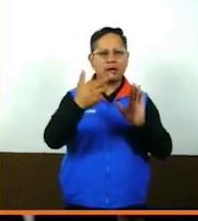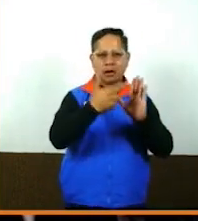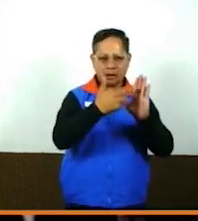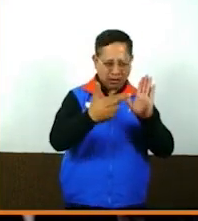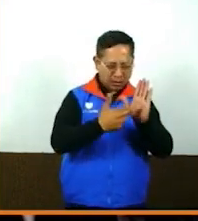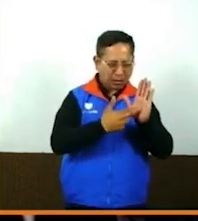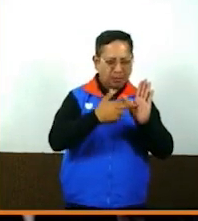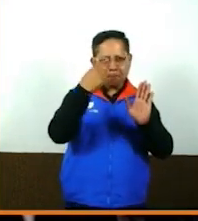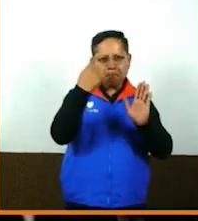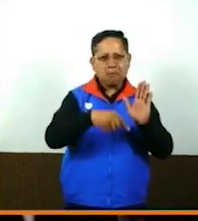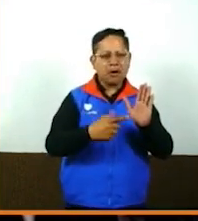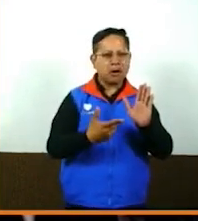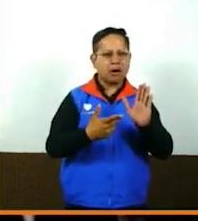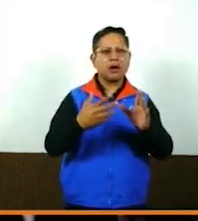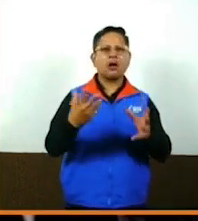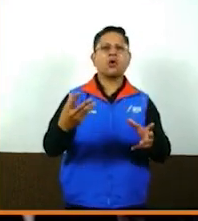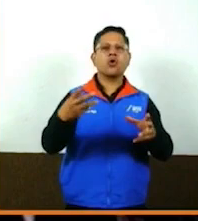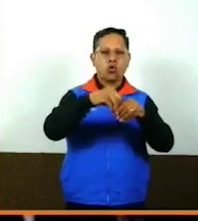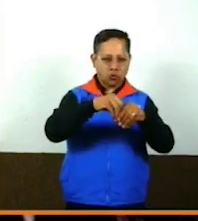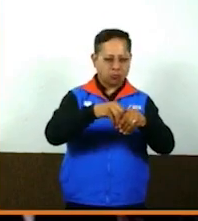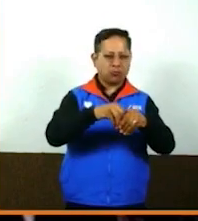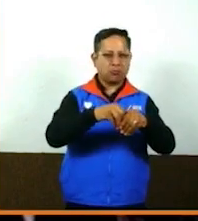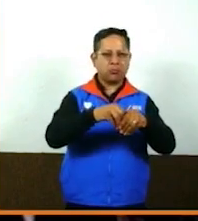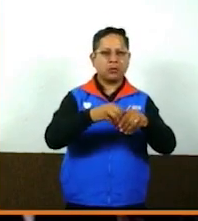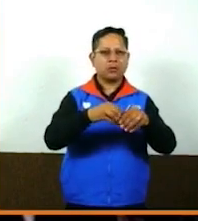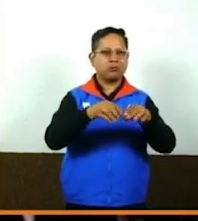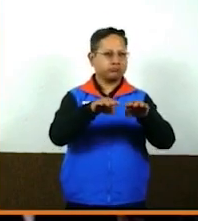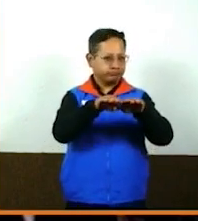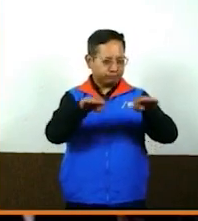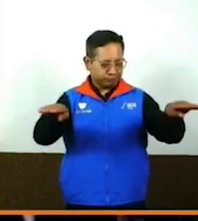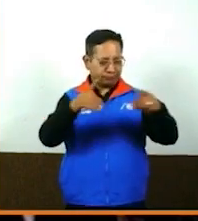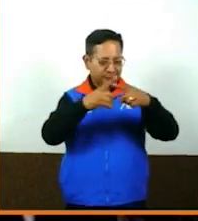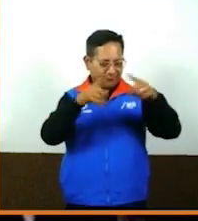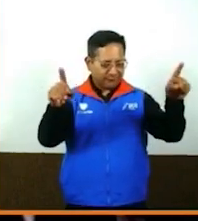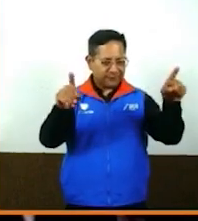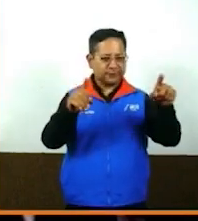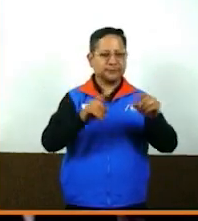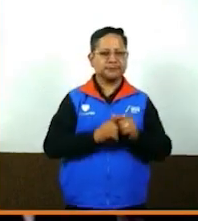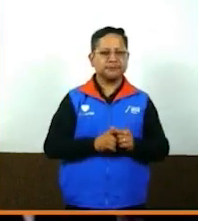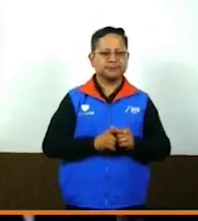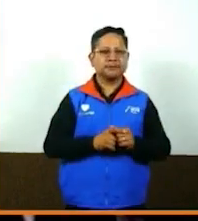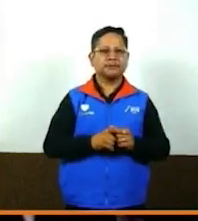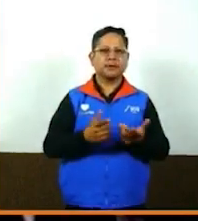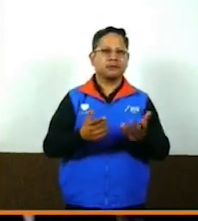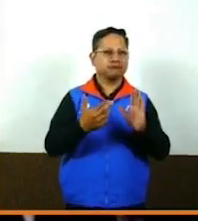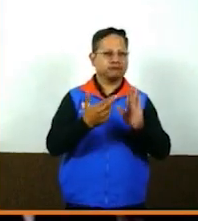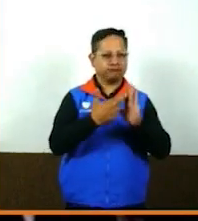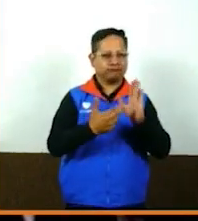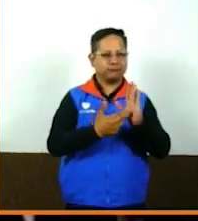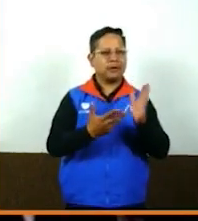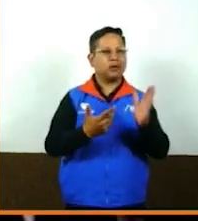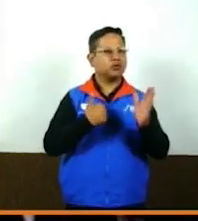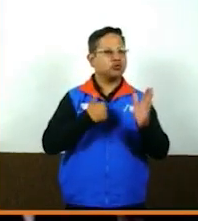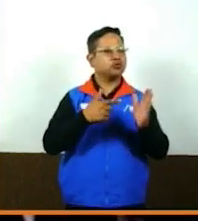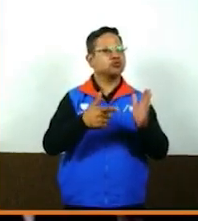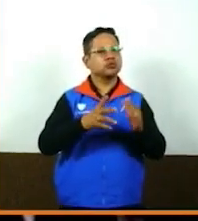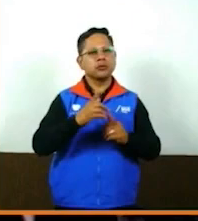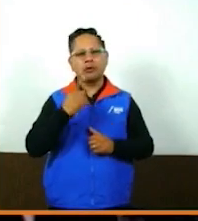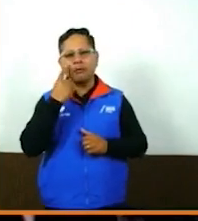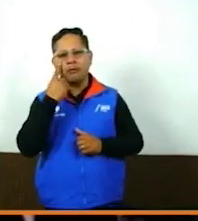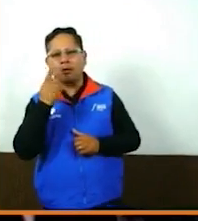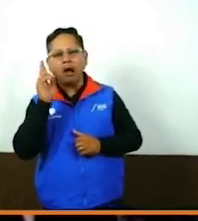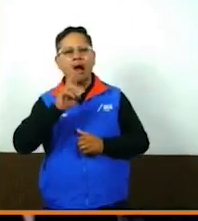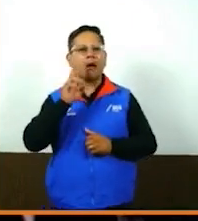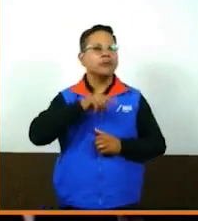reglamentos o reglas en materia de inclusión y diversidad. Claro, para lograr una regla hay que acompañar, ¿no? O sea, a ver, vamos a hacer asesoría, oye,